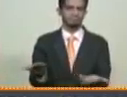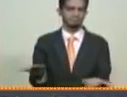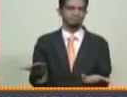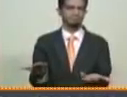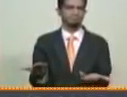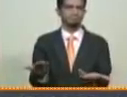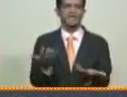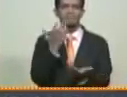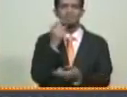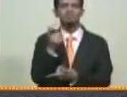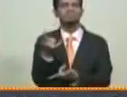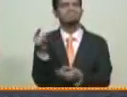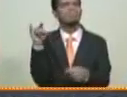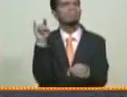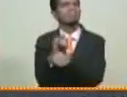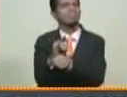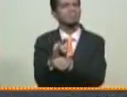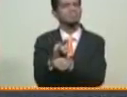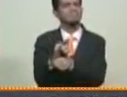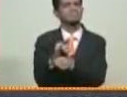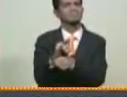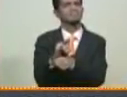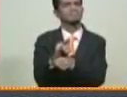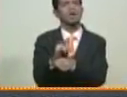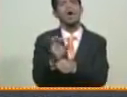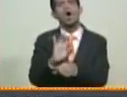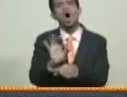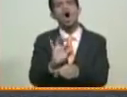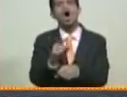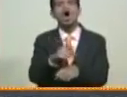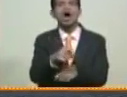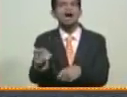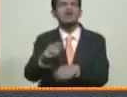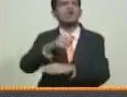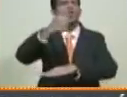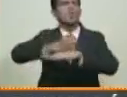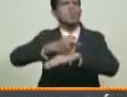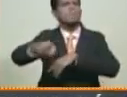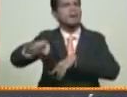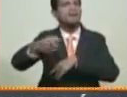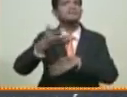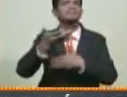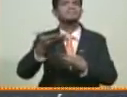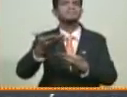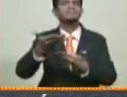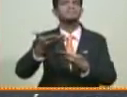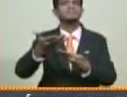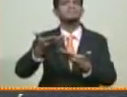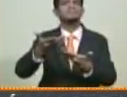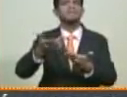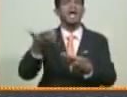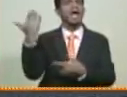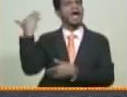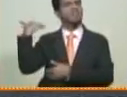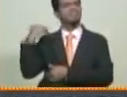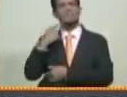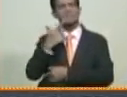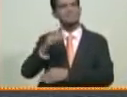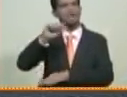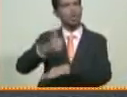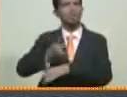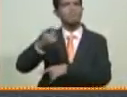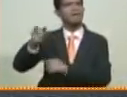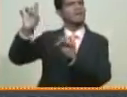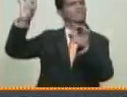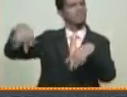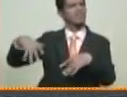falta absoluta del presidente, haber llamado elecciones, abandono de cargo, y ahora sí lo reconocen hasta el 10 de enero. Fin de mundo, pues. Esa